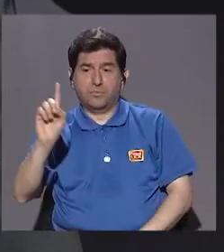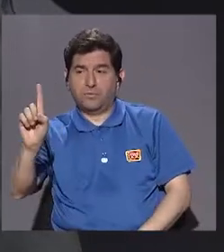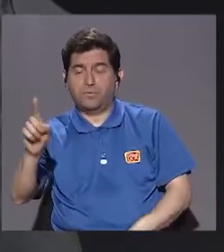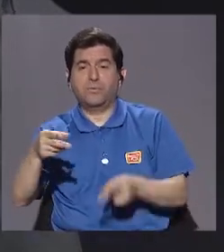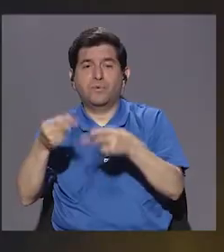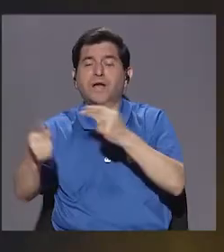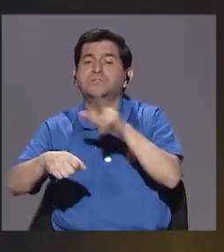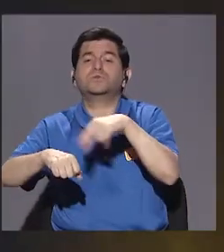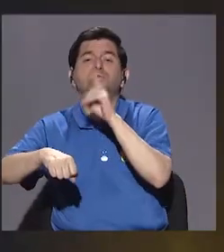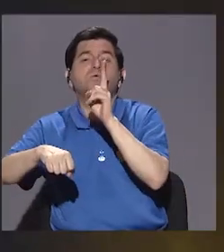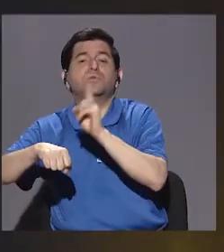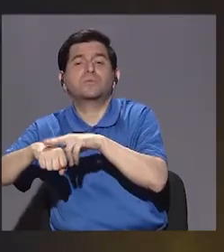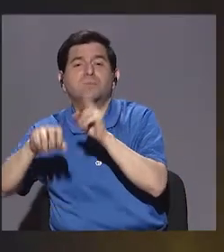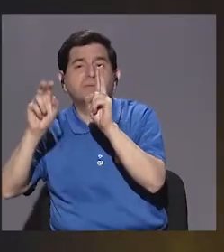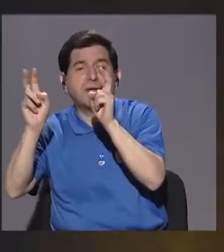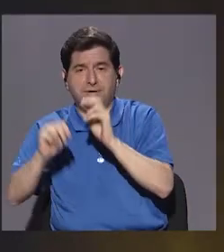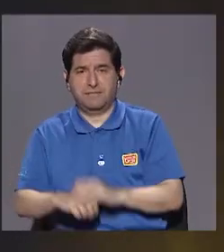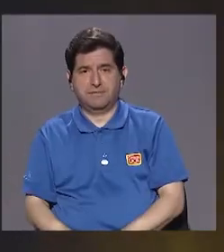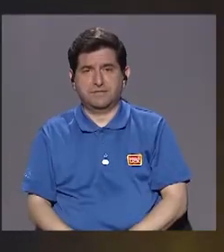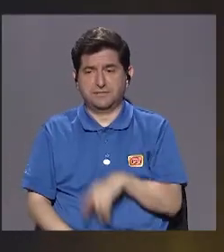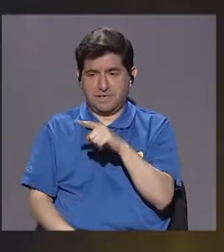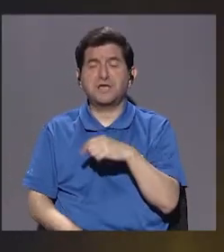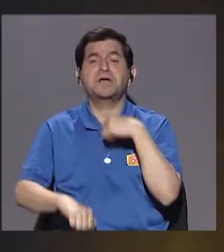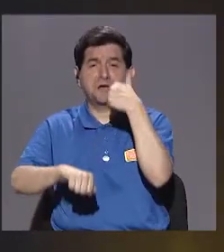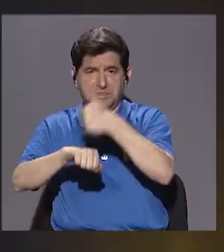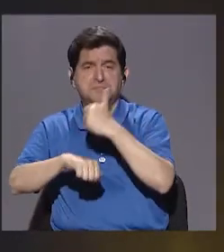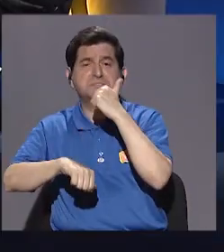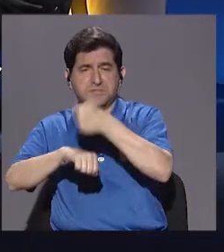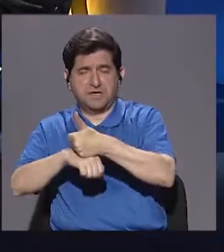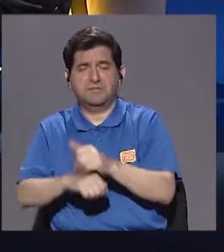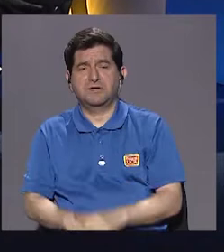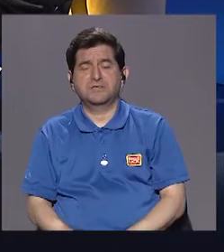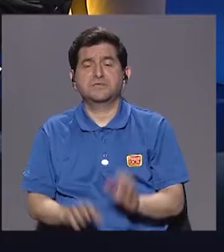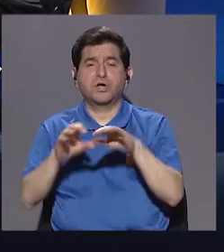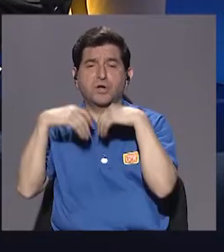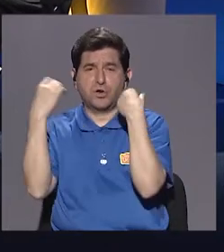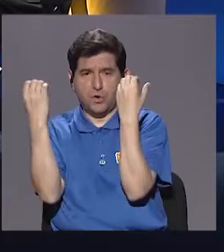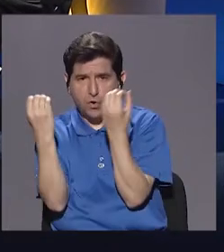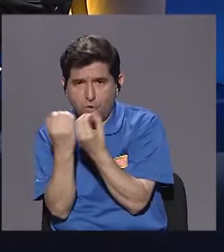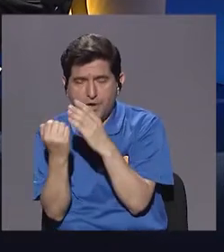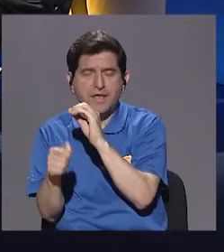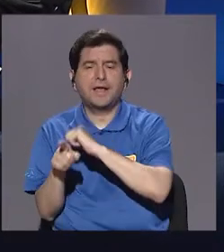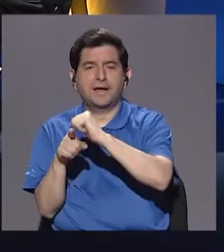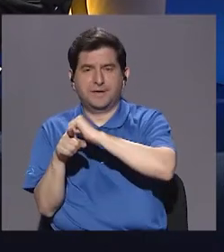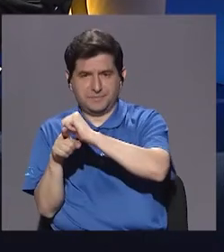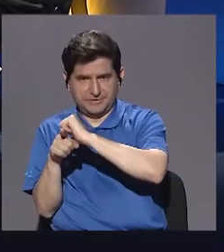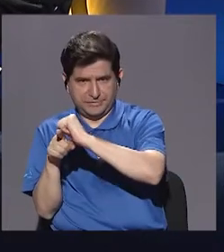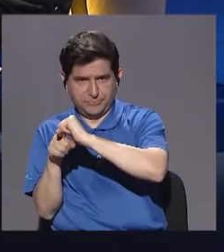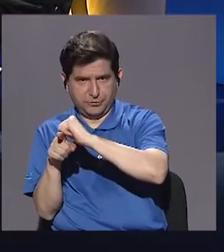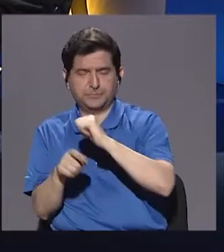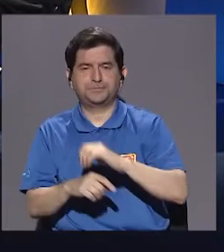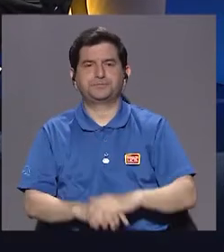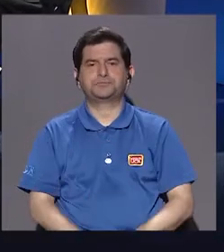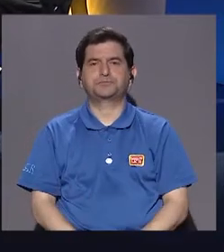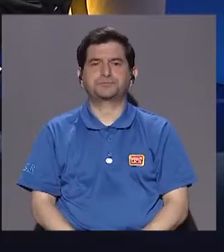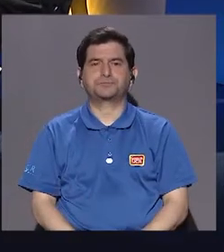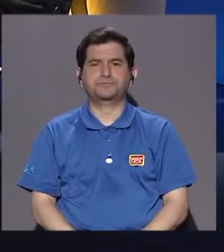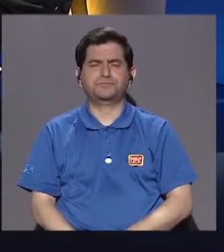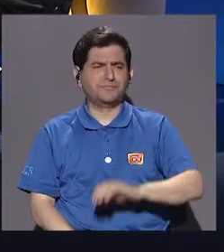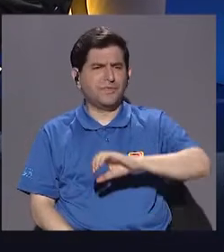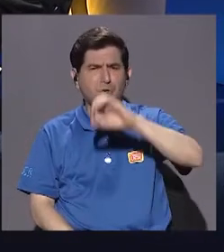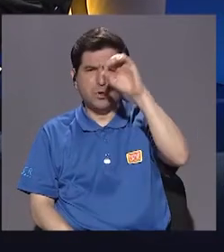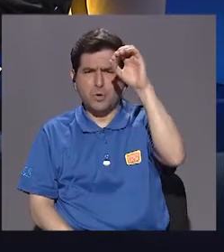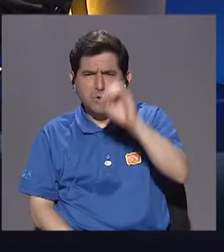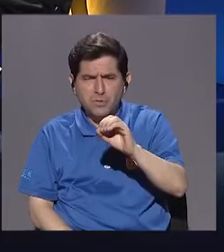y se establecen esos gastos ordinarios en organización y capacitación qué porcentaje